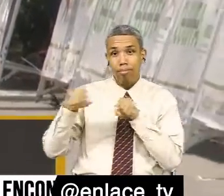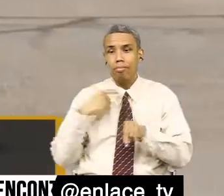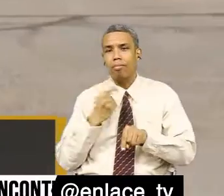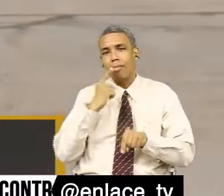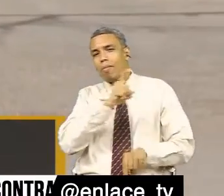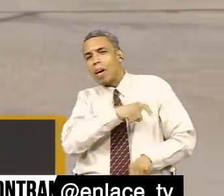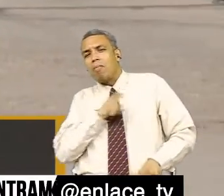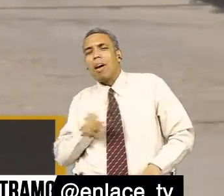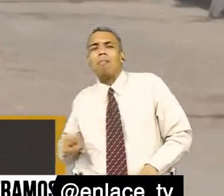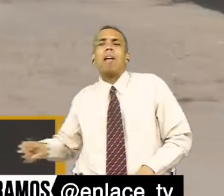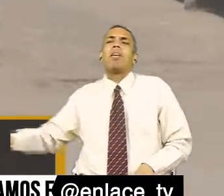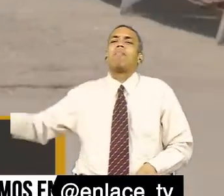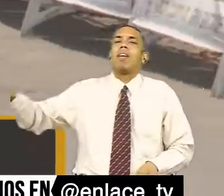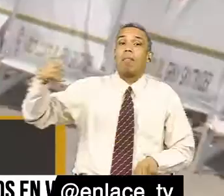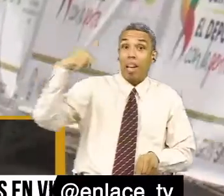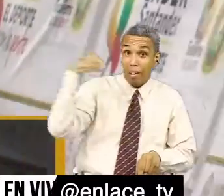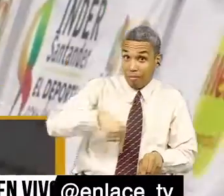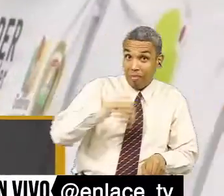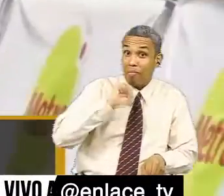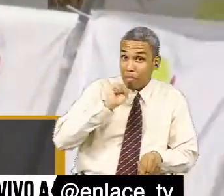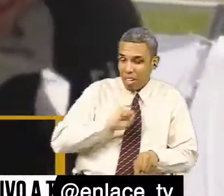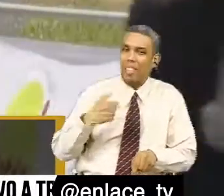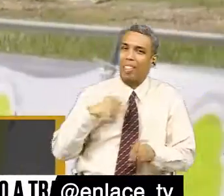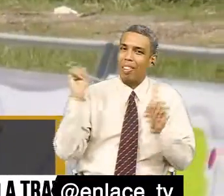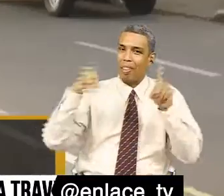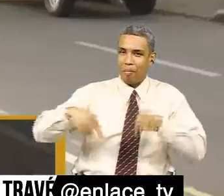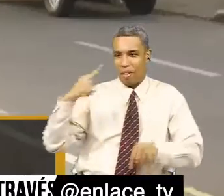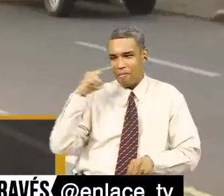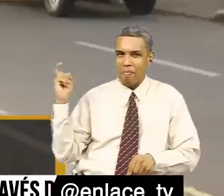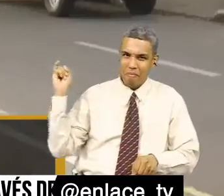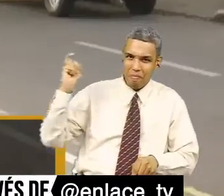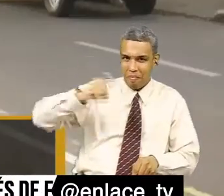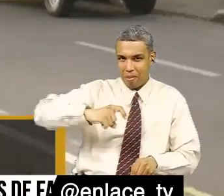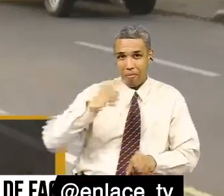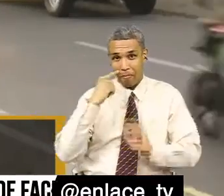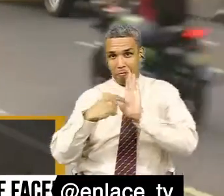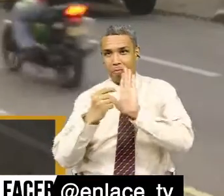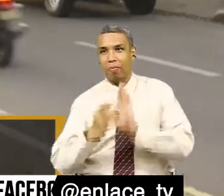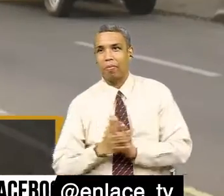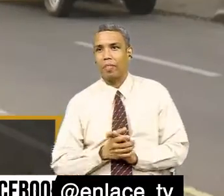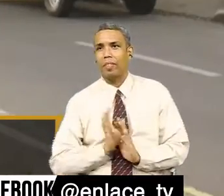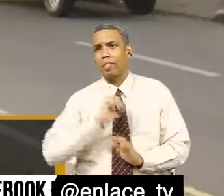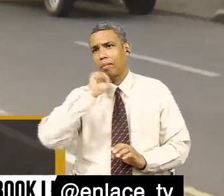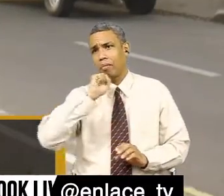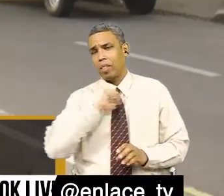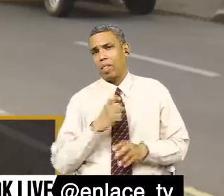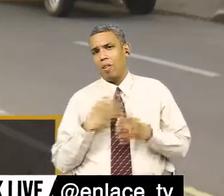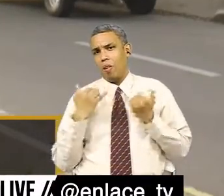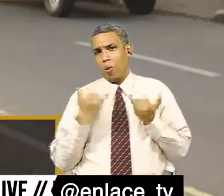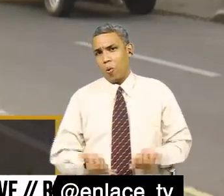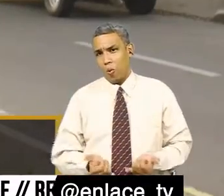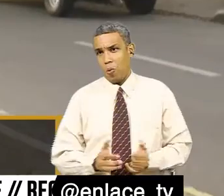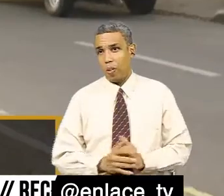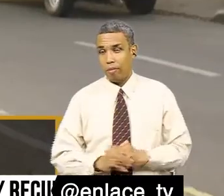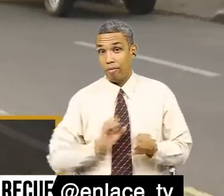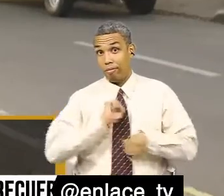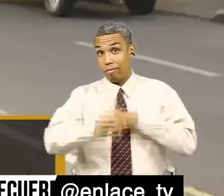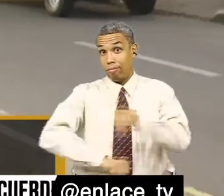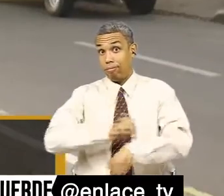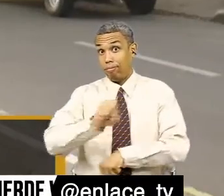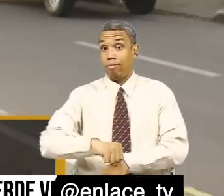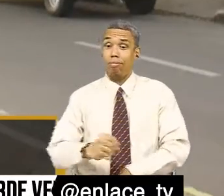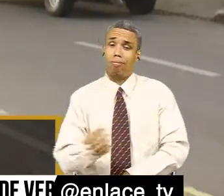del evento para la ciudad y la comunidad ciclística. En este momento Barranca Bermeja está pasando por un momento bastante ciclístico, digamos